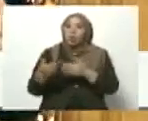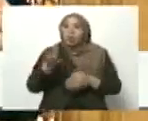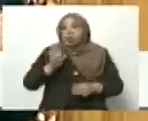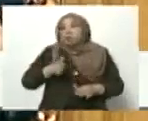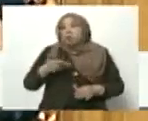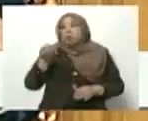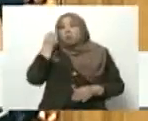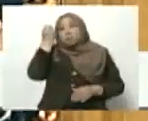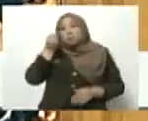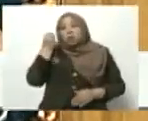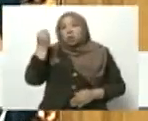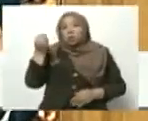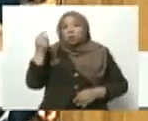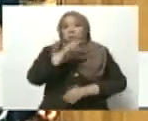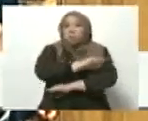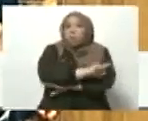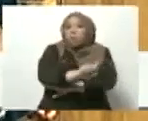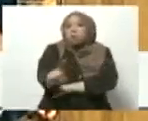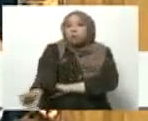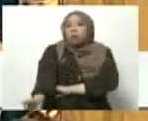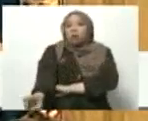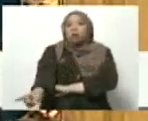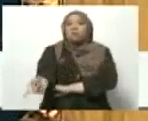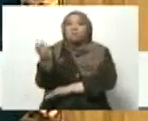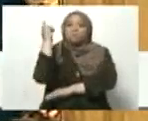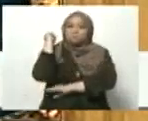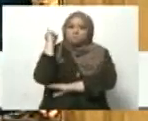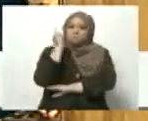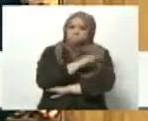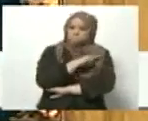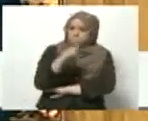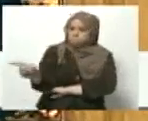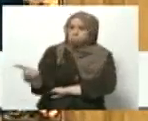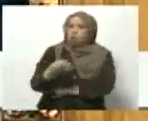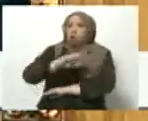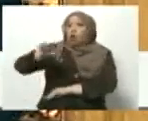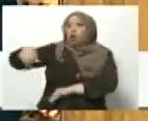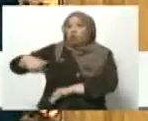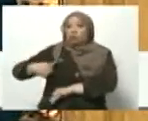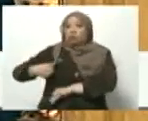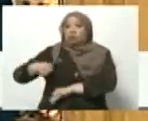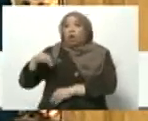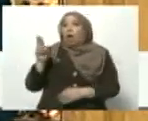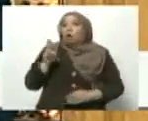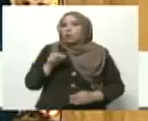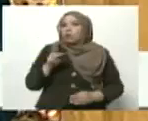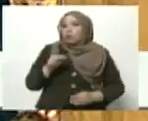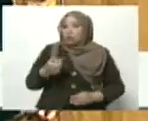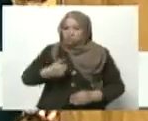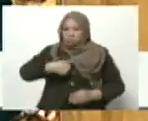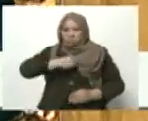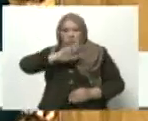autoridad para sancionar, es decir, una autoridad que castiga, sanciona. Pero nosotros no debemos usar nunca esas palabras. El lenguaje correcto